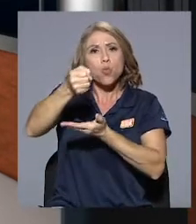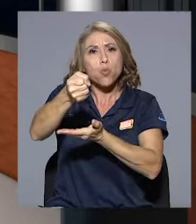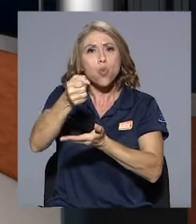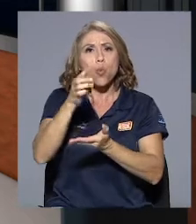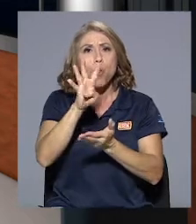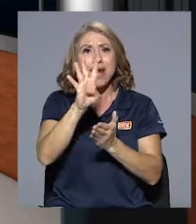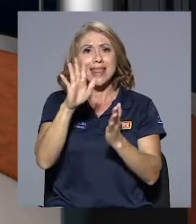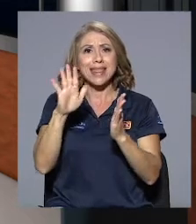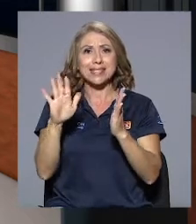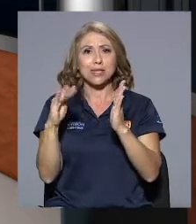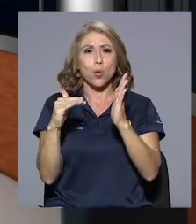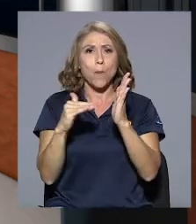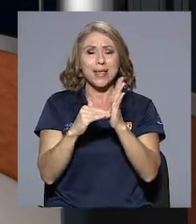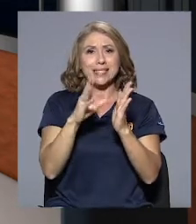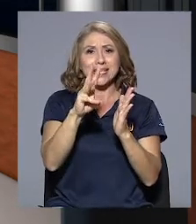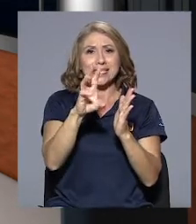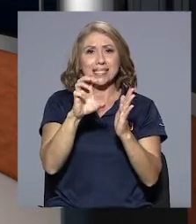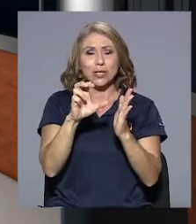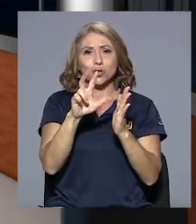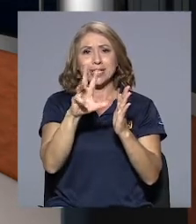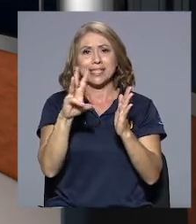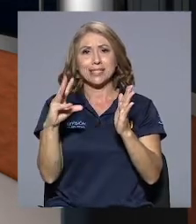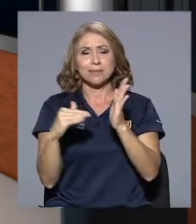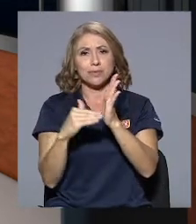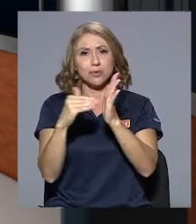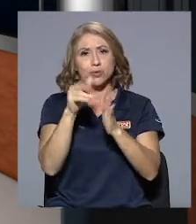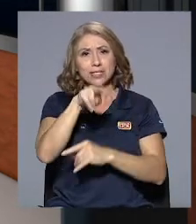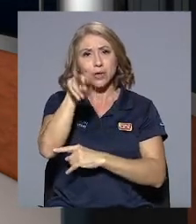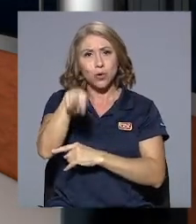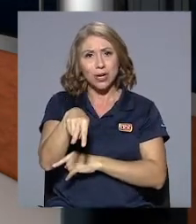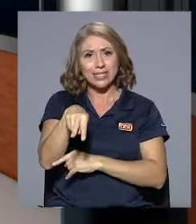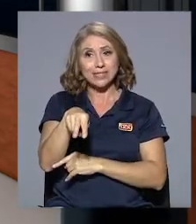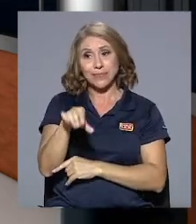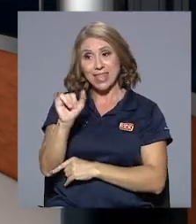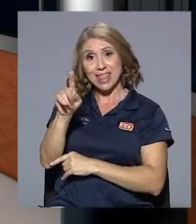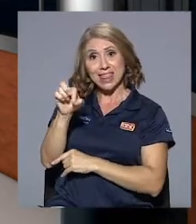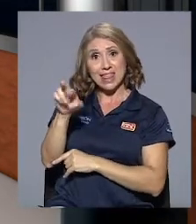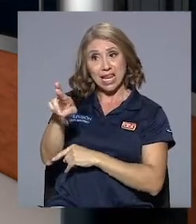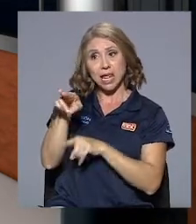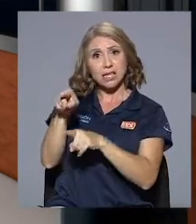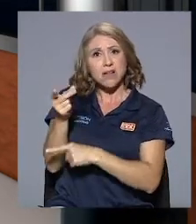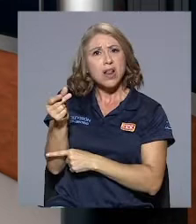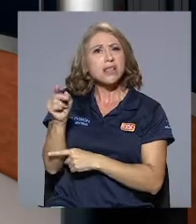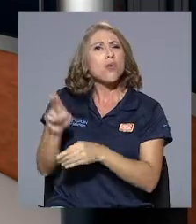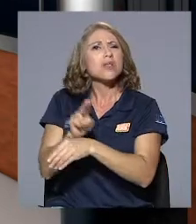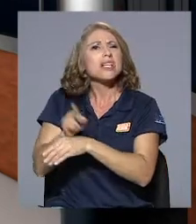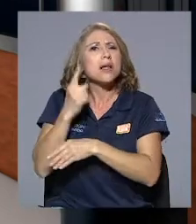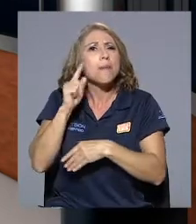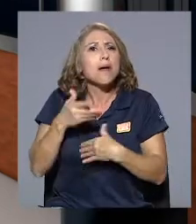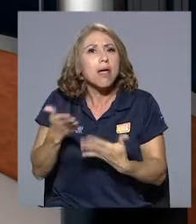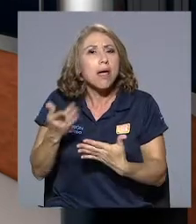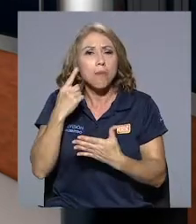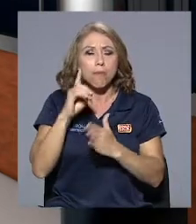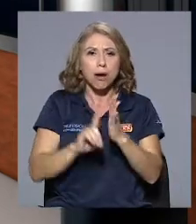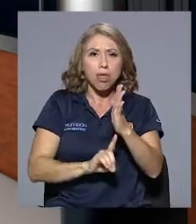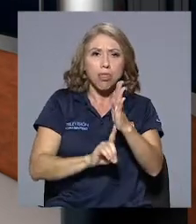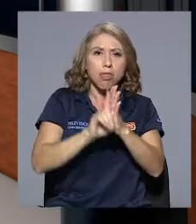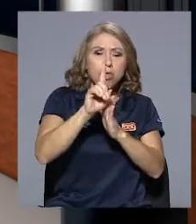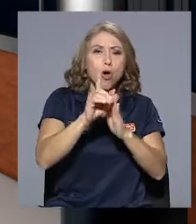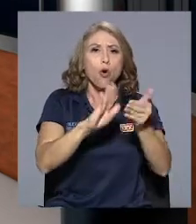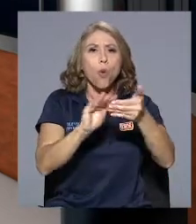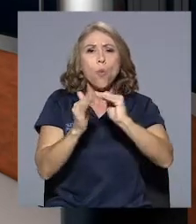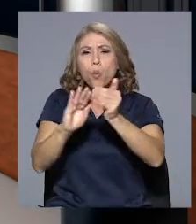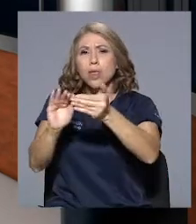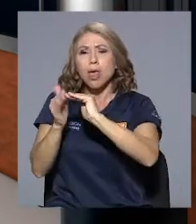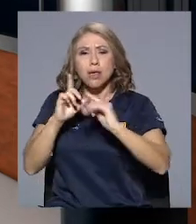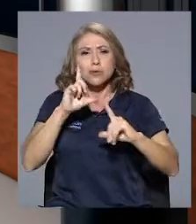45.636 millones de colones. El INDER utiliza estos fondos para el desarrollo de las